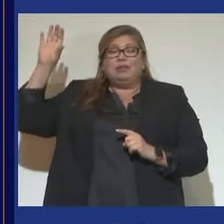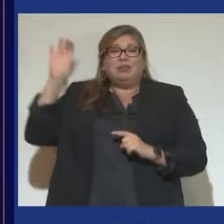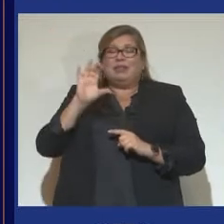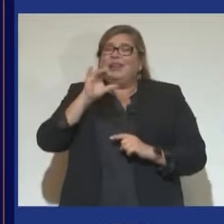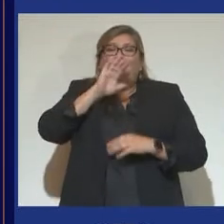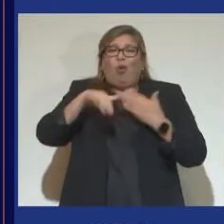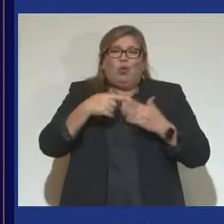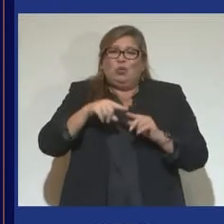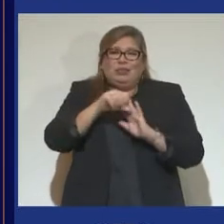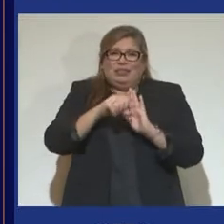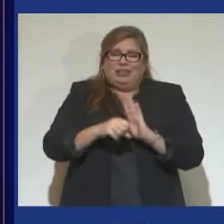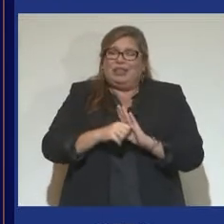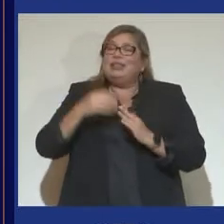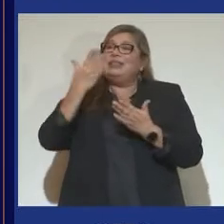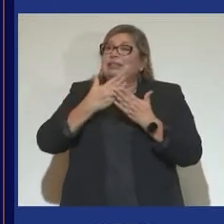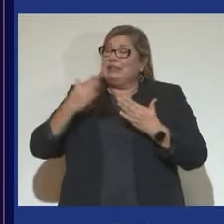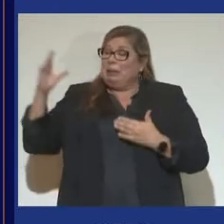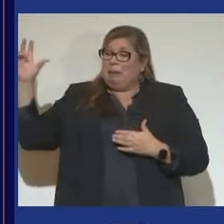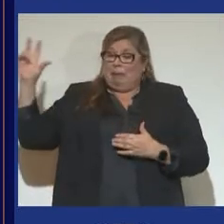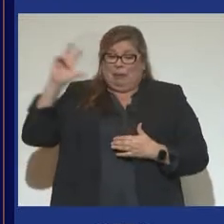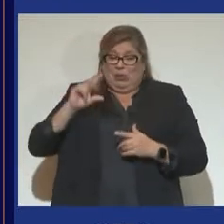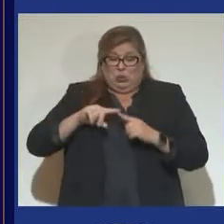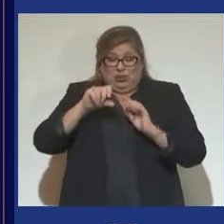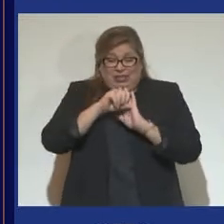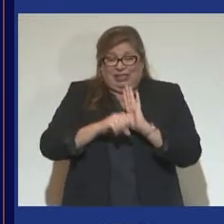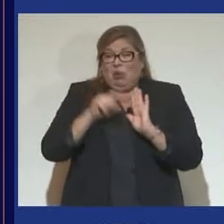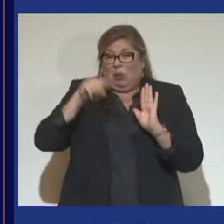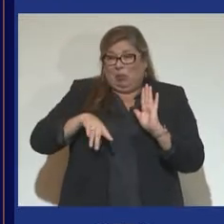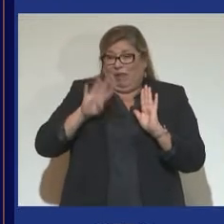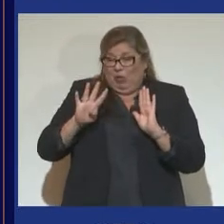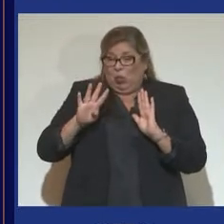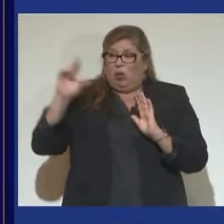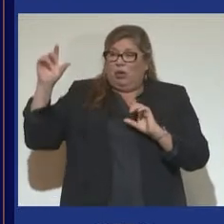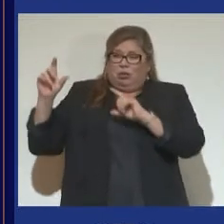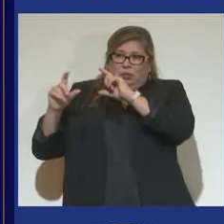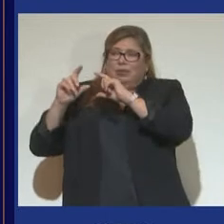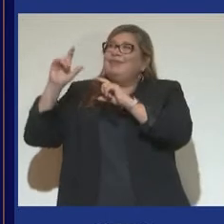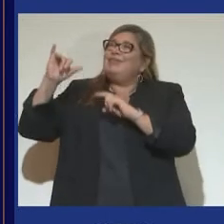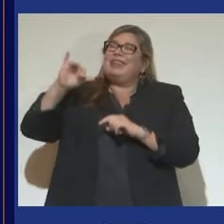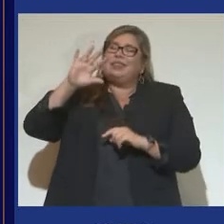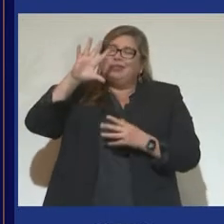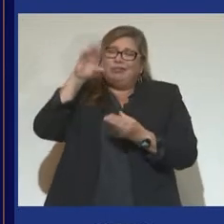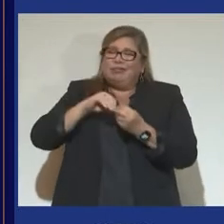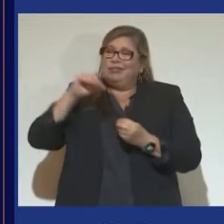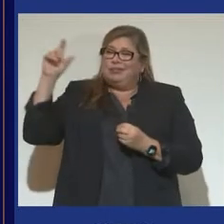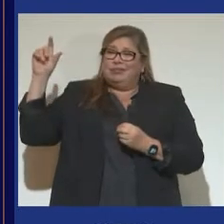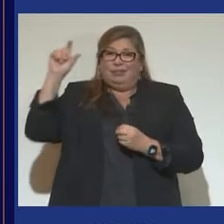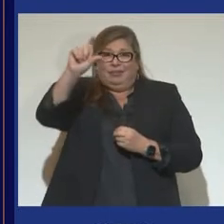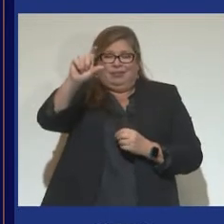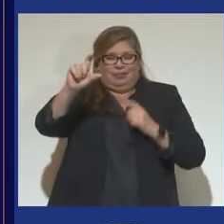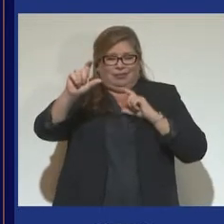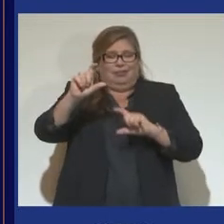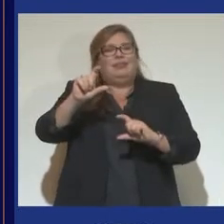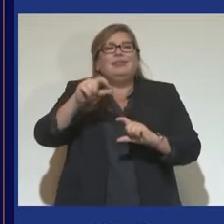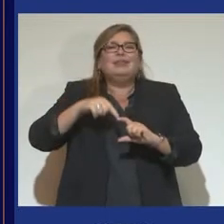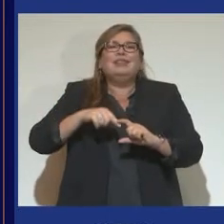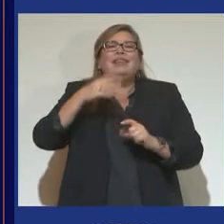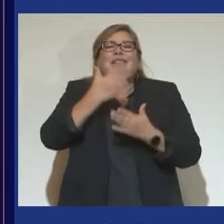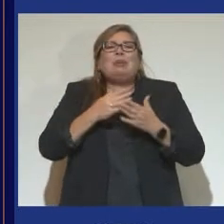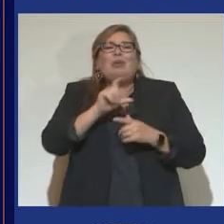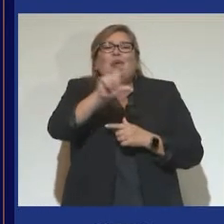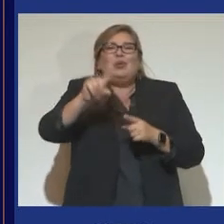no todo eso va para el estado 1.2 mil millones va a la jurisdicción es locales es una cifra un poco menor que